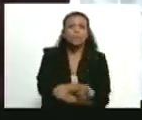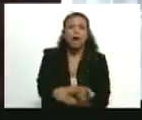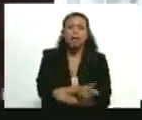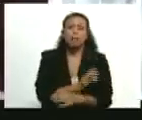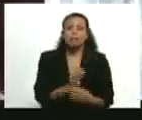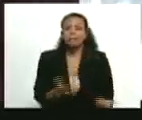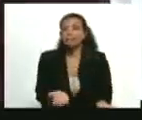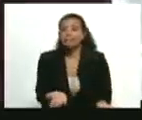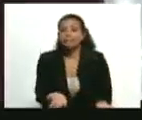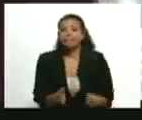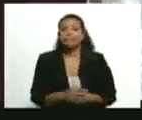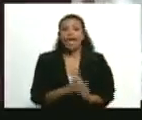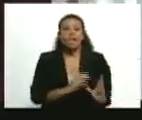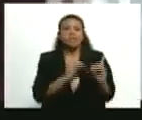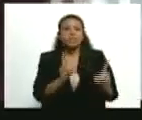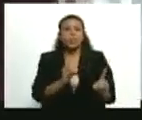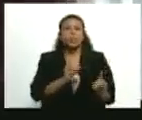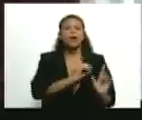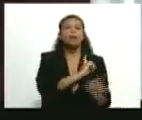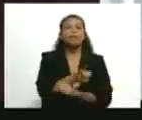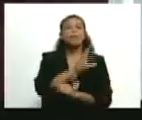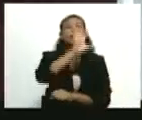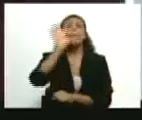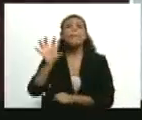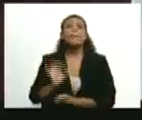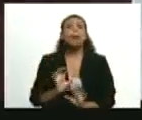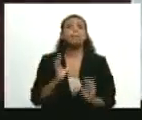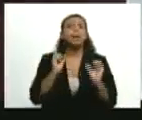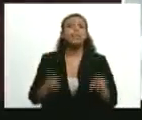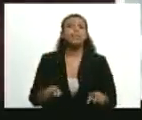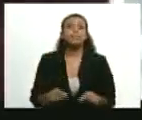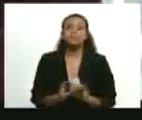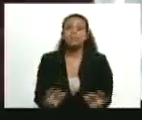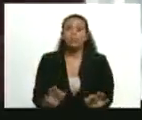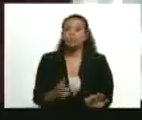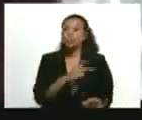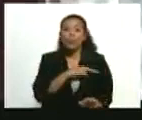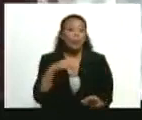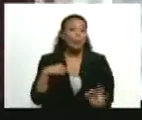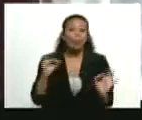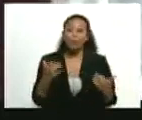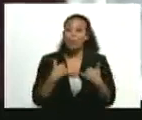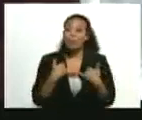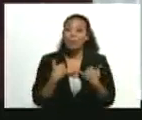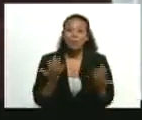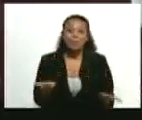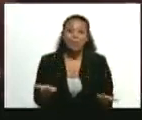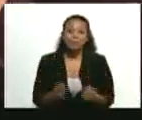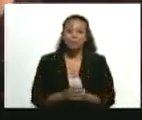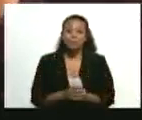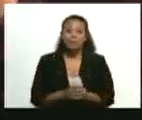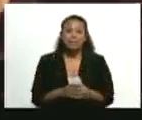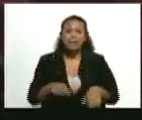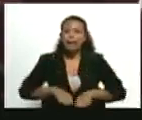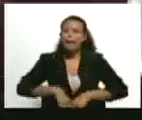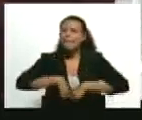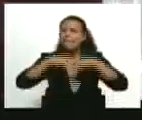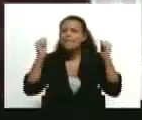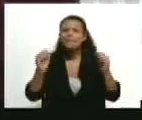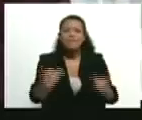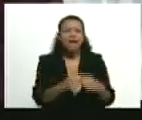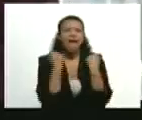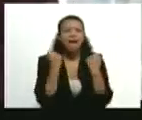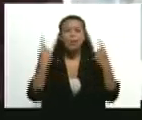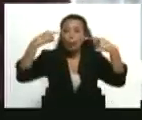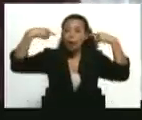¿no?, ha definido para los pueblos del mundo. O sea, esto no es producto ni del fracaso ni del éxito